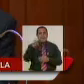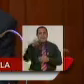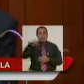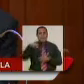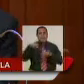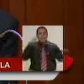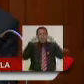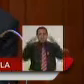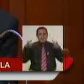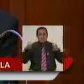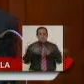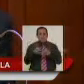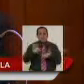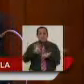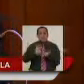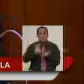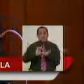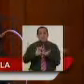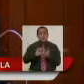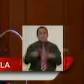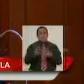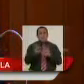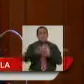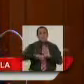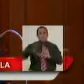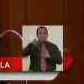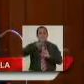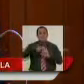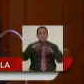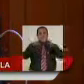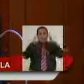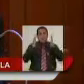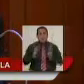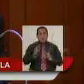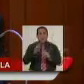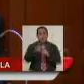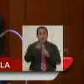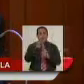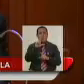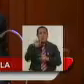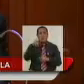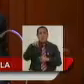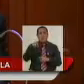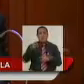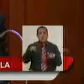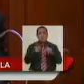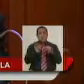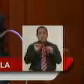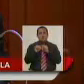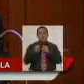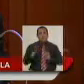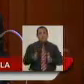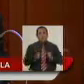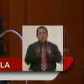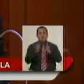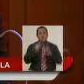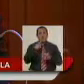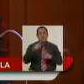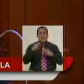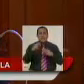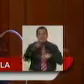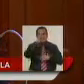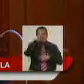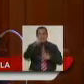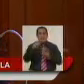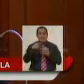de convenciones de Lima, el proyecto de telecabinas de Cuelap y el tramo 2 de la carretera longitudinal de la Sierra,